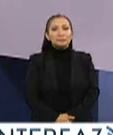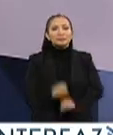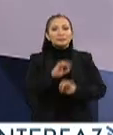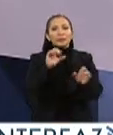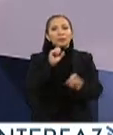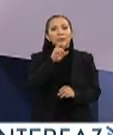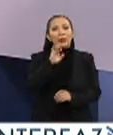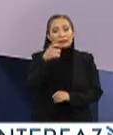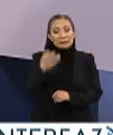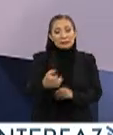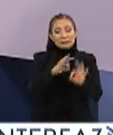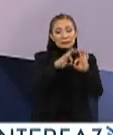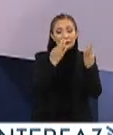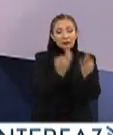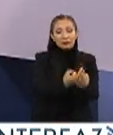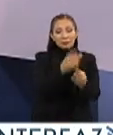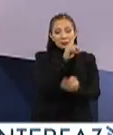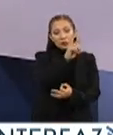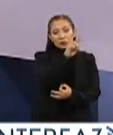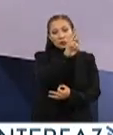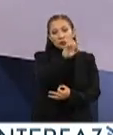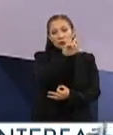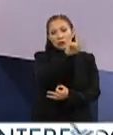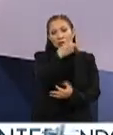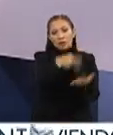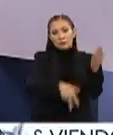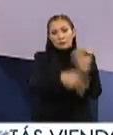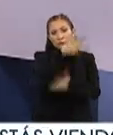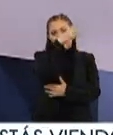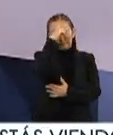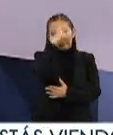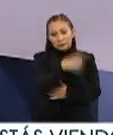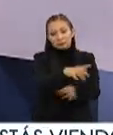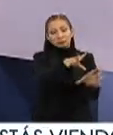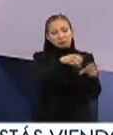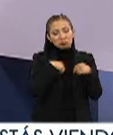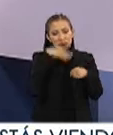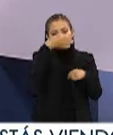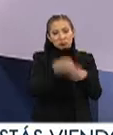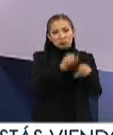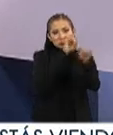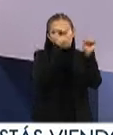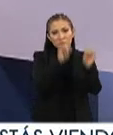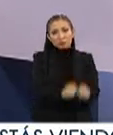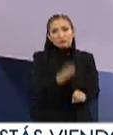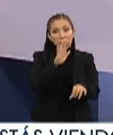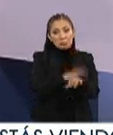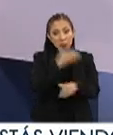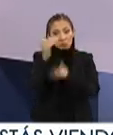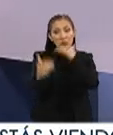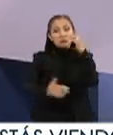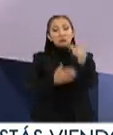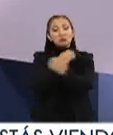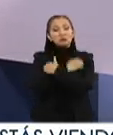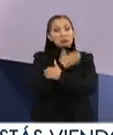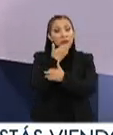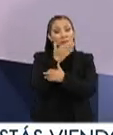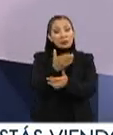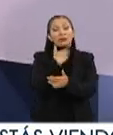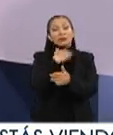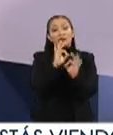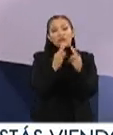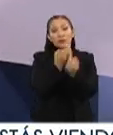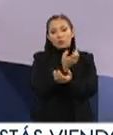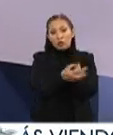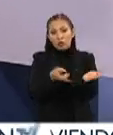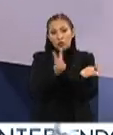Así es, Omar, este modelo que mencionas, en 2013 México adoptó este sistema, uno de los más avanzados de educación, el modelo